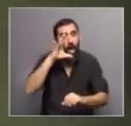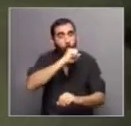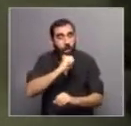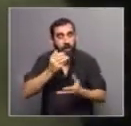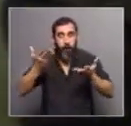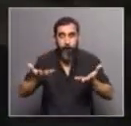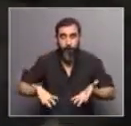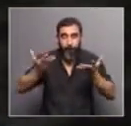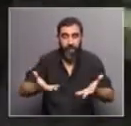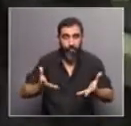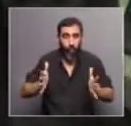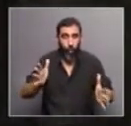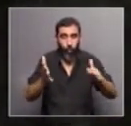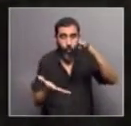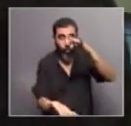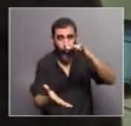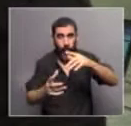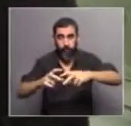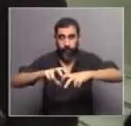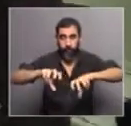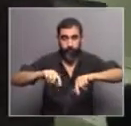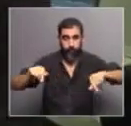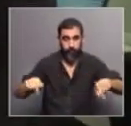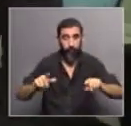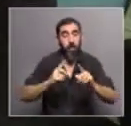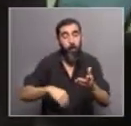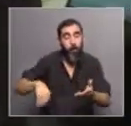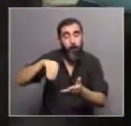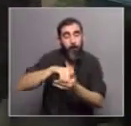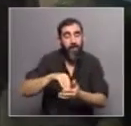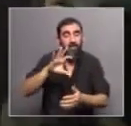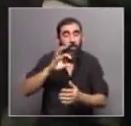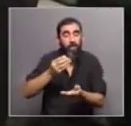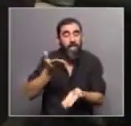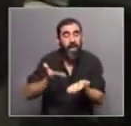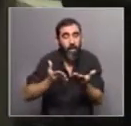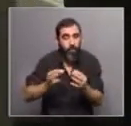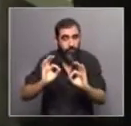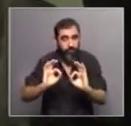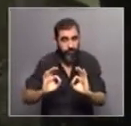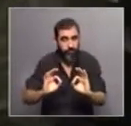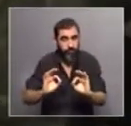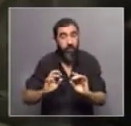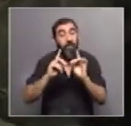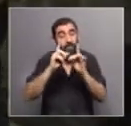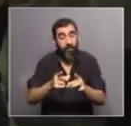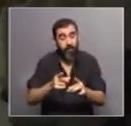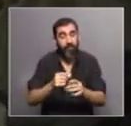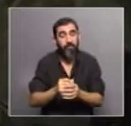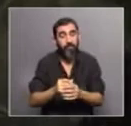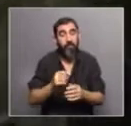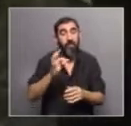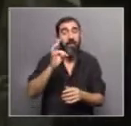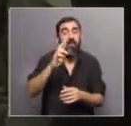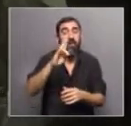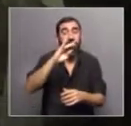el peso de la estufa y el triedro, y además tiene una precisión de 50 gramos. ¿Tá? Seguidamente viene el